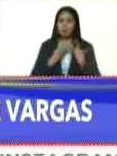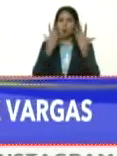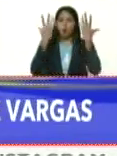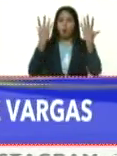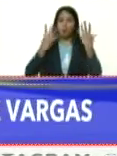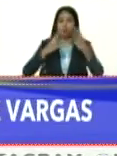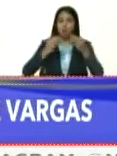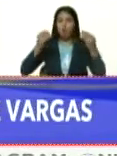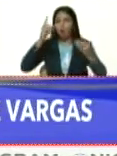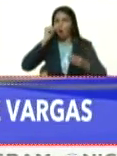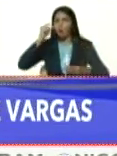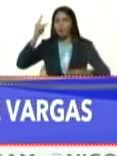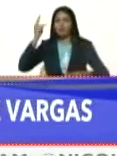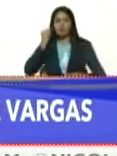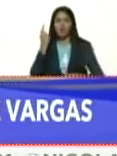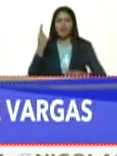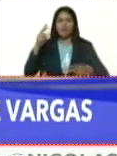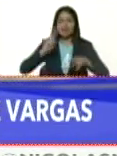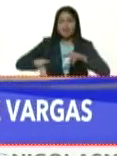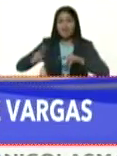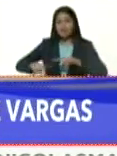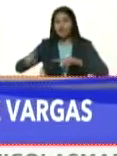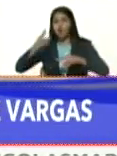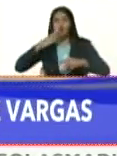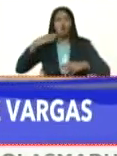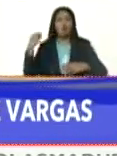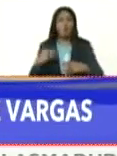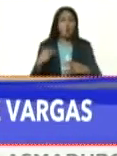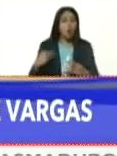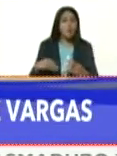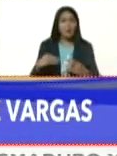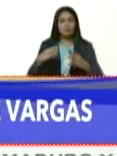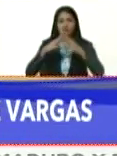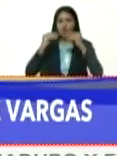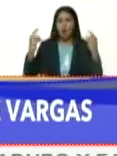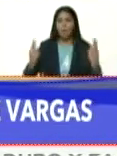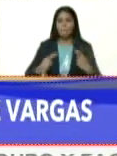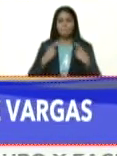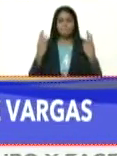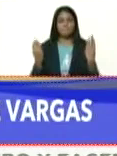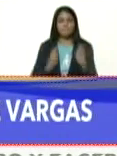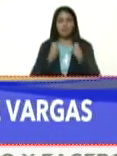Hombre, mujer, niño, niña, joven Bolívar vivo.